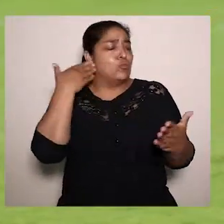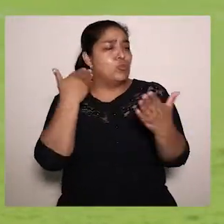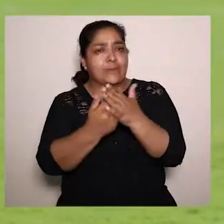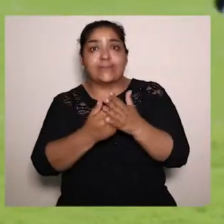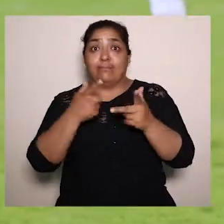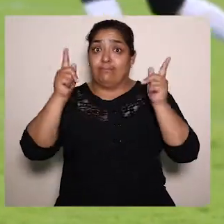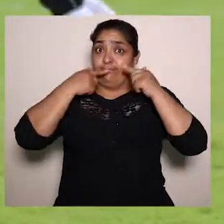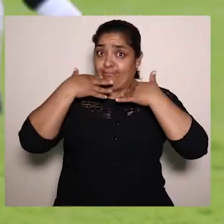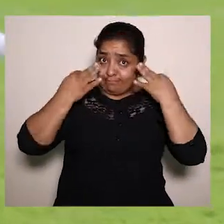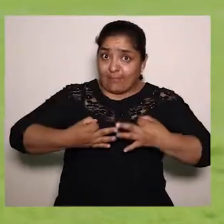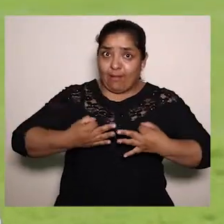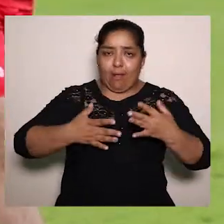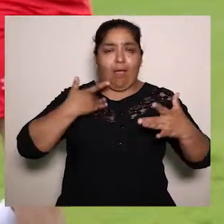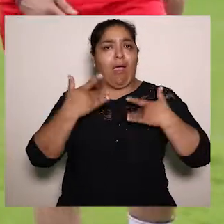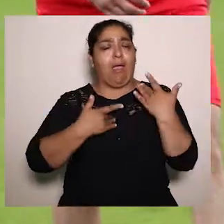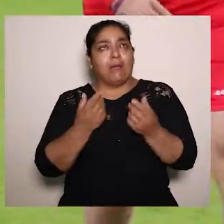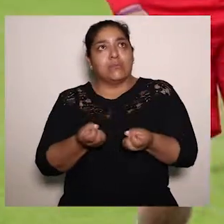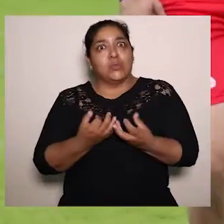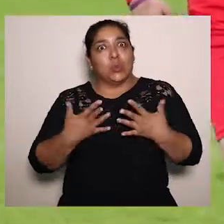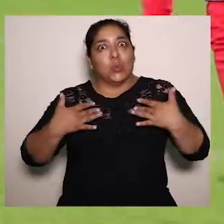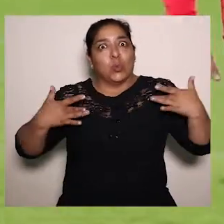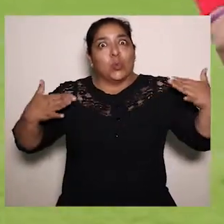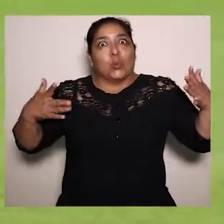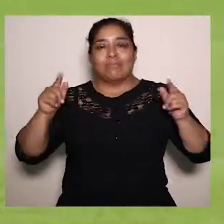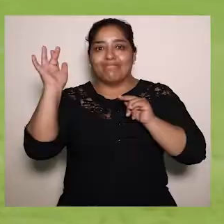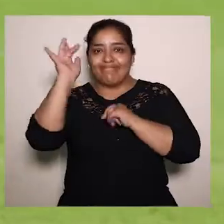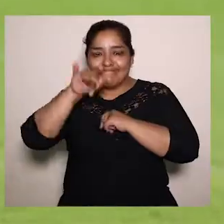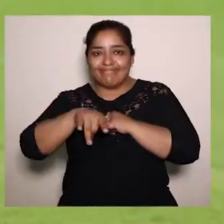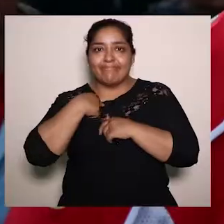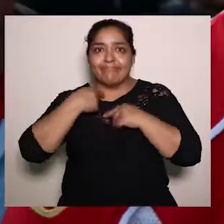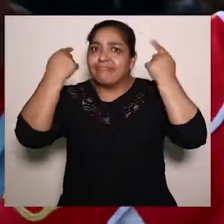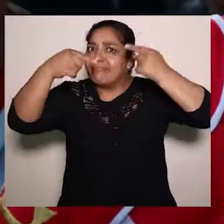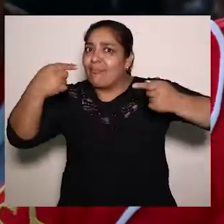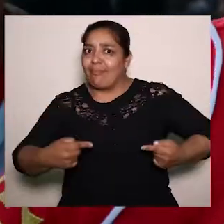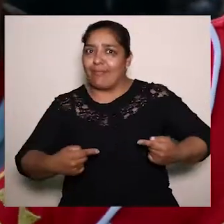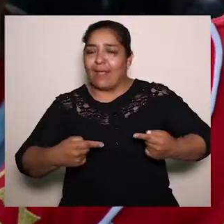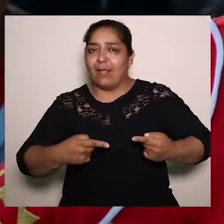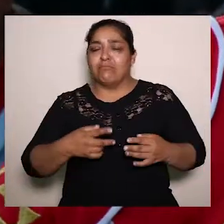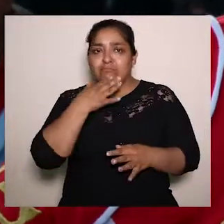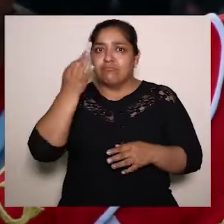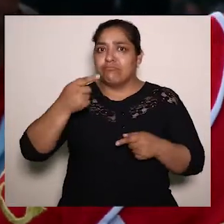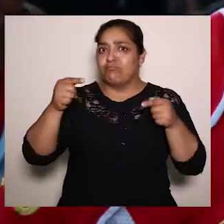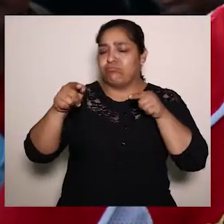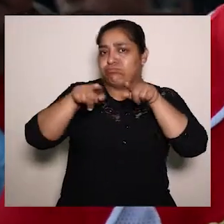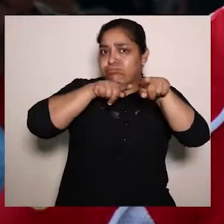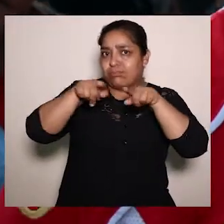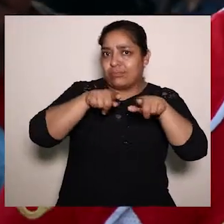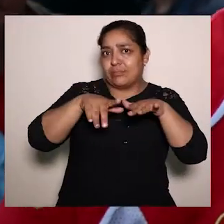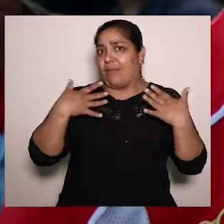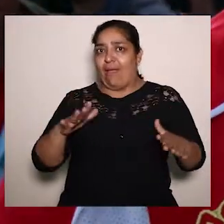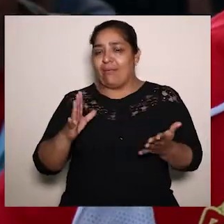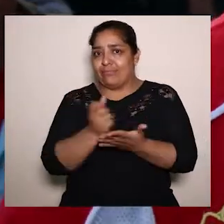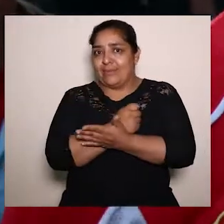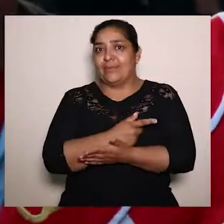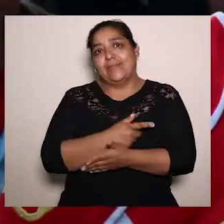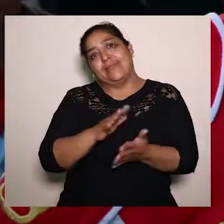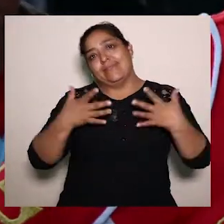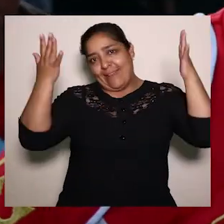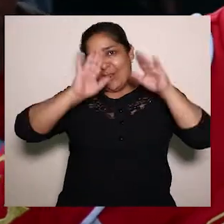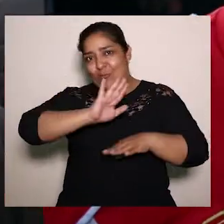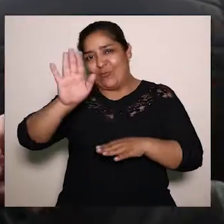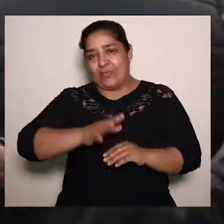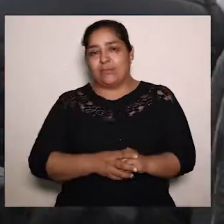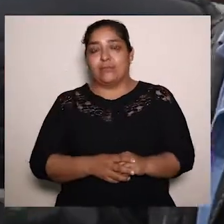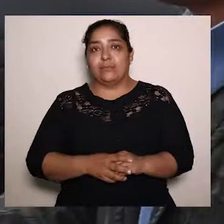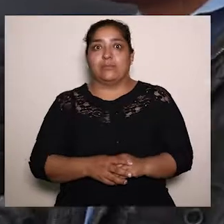llevamos bueno pues es la alegría que no es que nos da venir aquí y disfrutar todas las competiciones ganarlas y celebrarlo